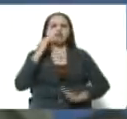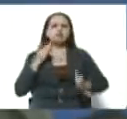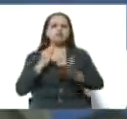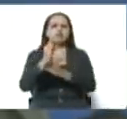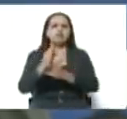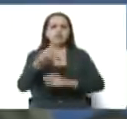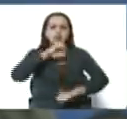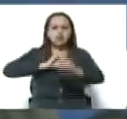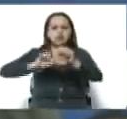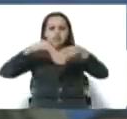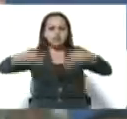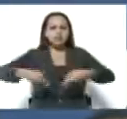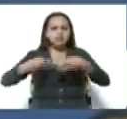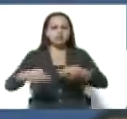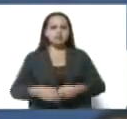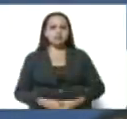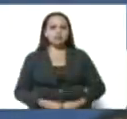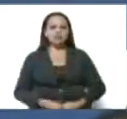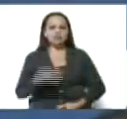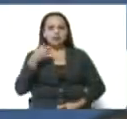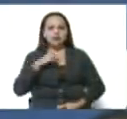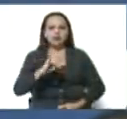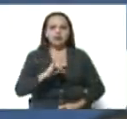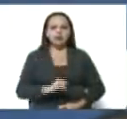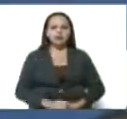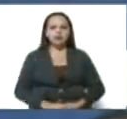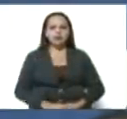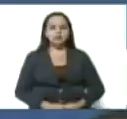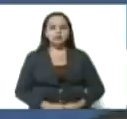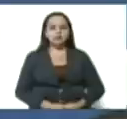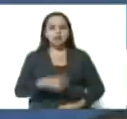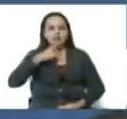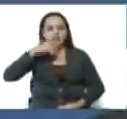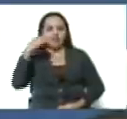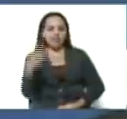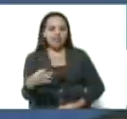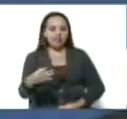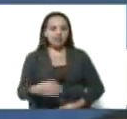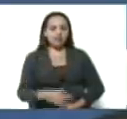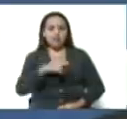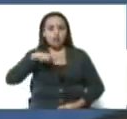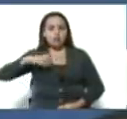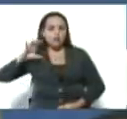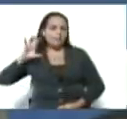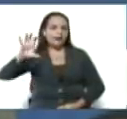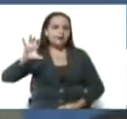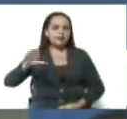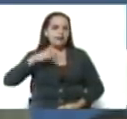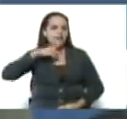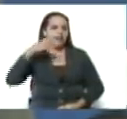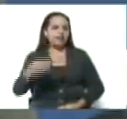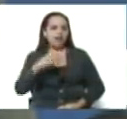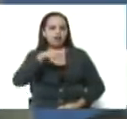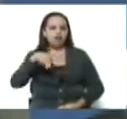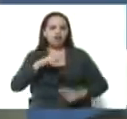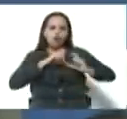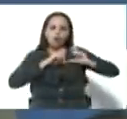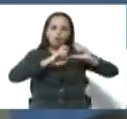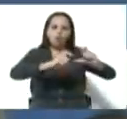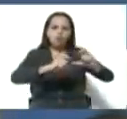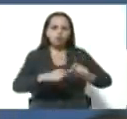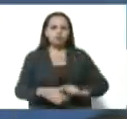permanente y que prevalezca la verdad de nuestra patria la verdad de nuestro corazón